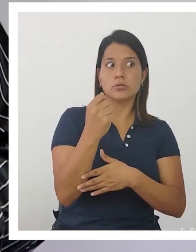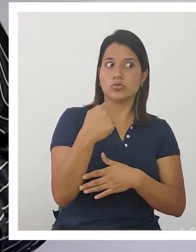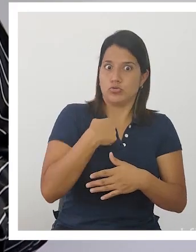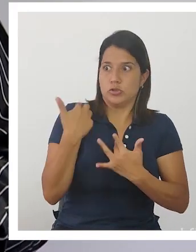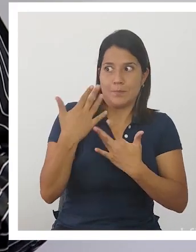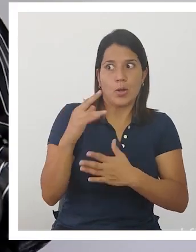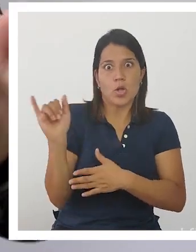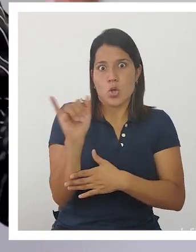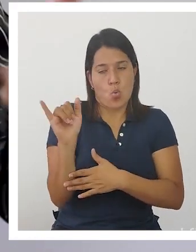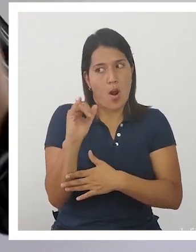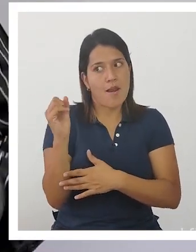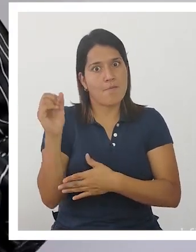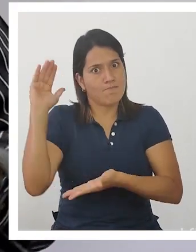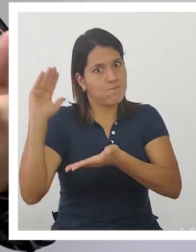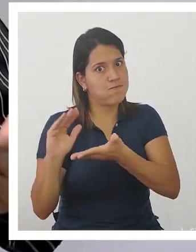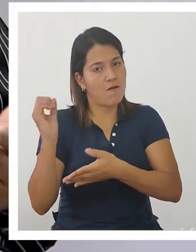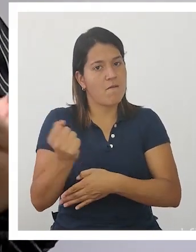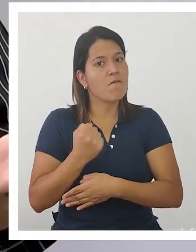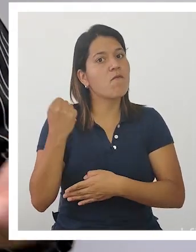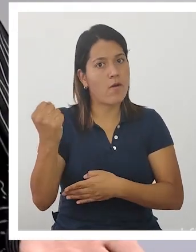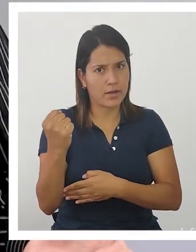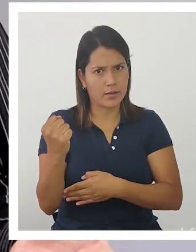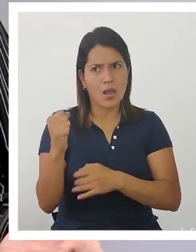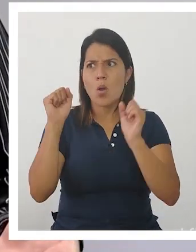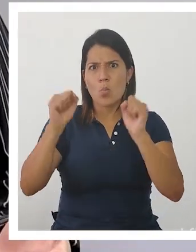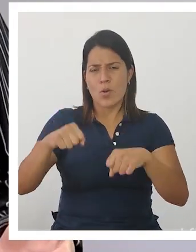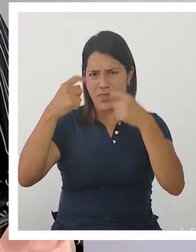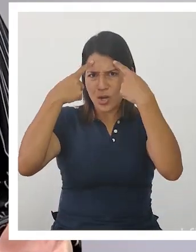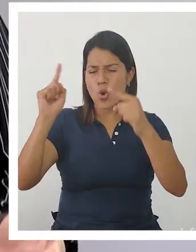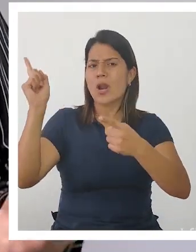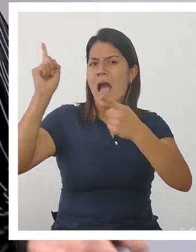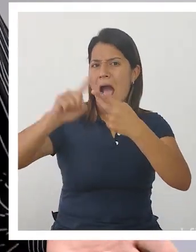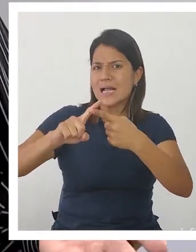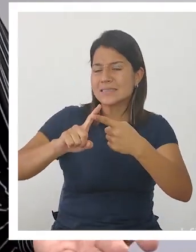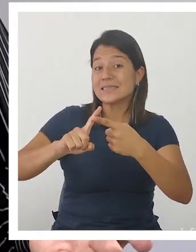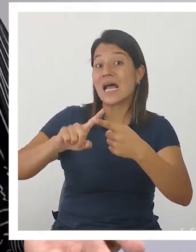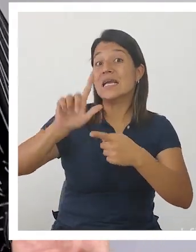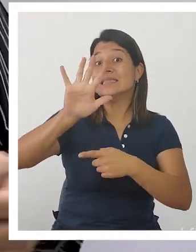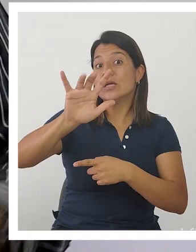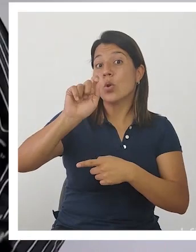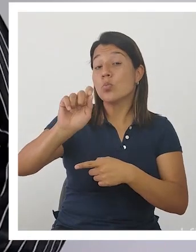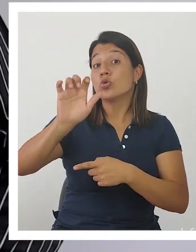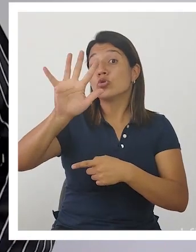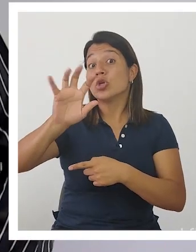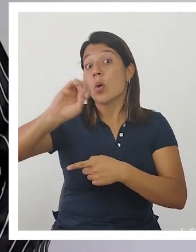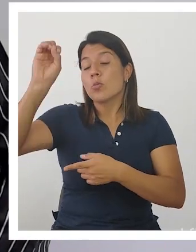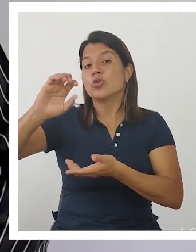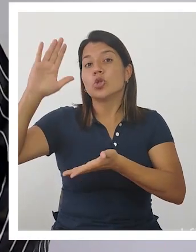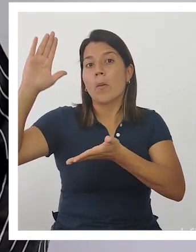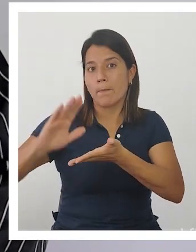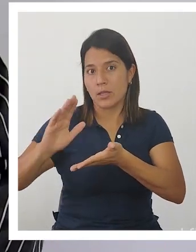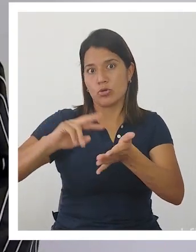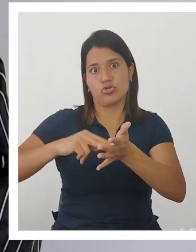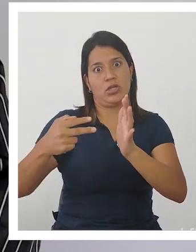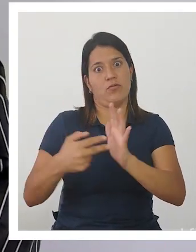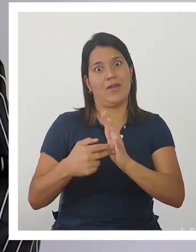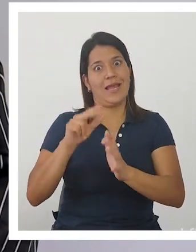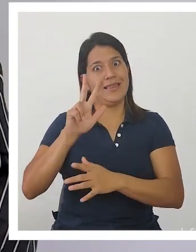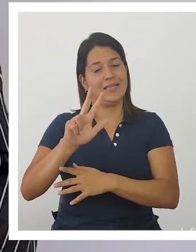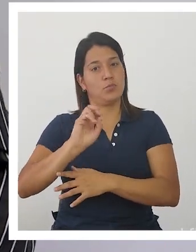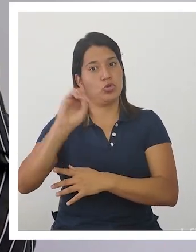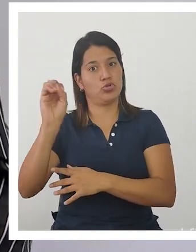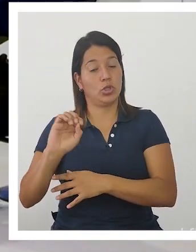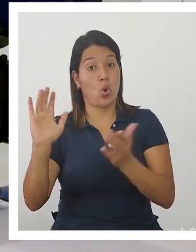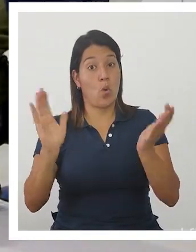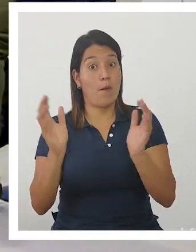poderlas bajar. Inclusive las pueden bajar hasta un 5.55% en este momento, que son prácticamente 3 puntos a como está ahora.